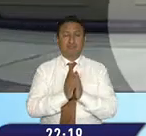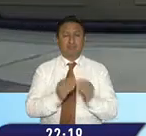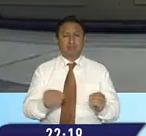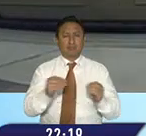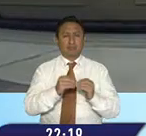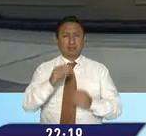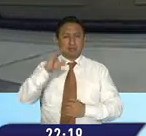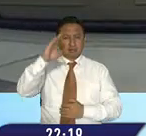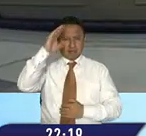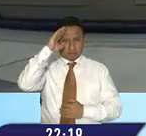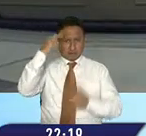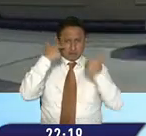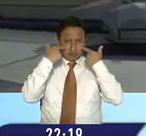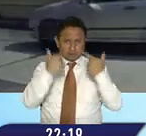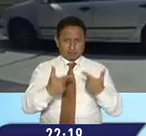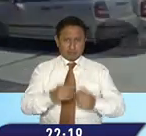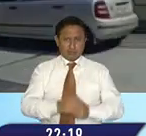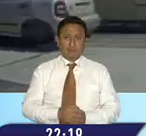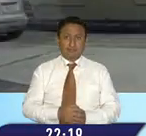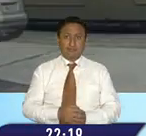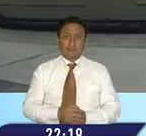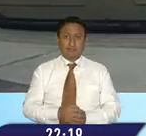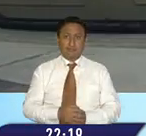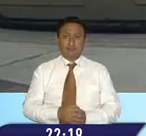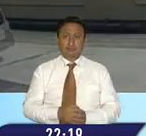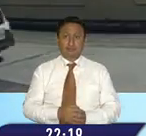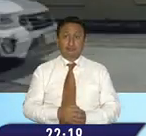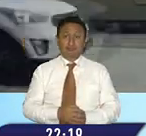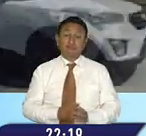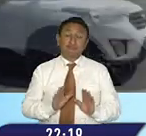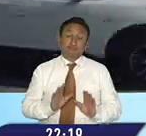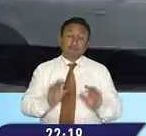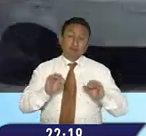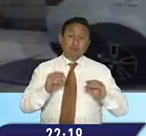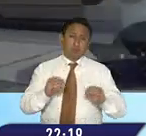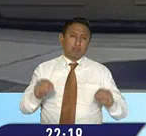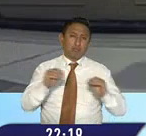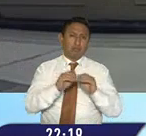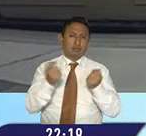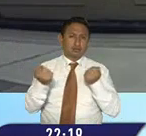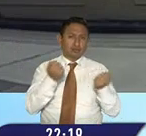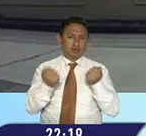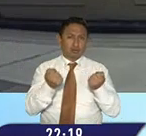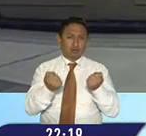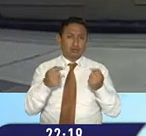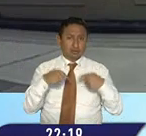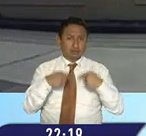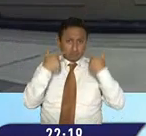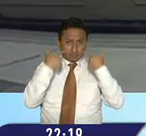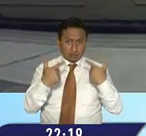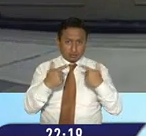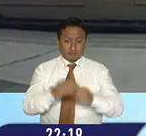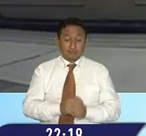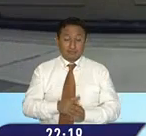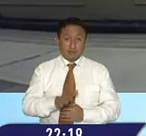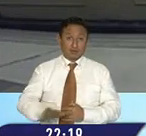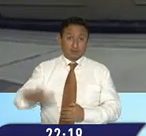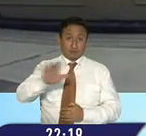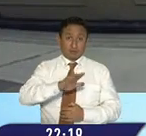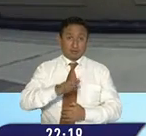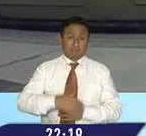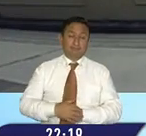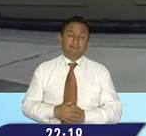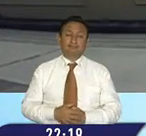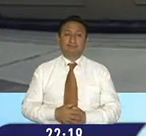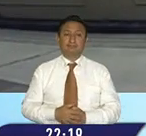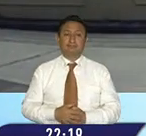policial, temen que las cosas se compliquen aún más. De pronto más control, más un poco más de patrullaje en el sector. Informó